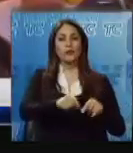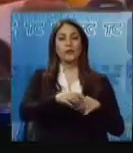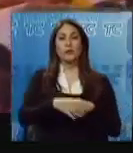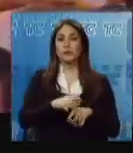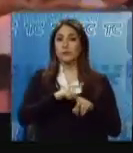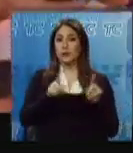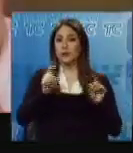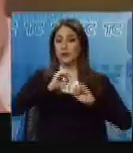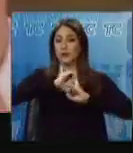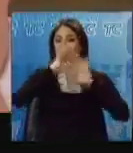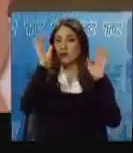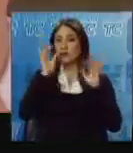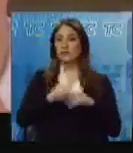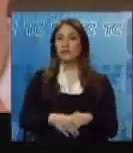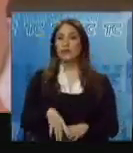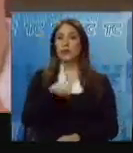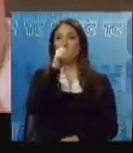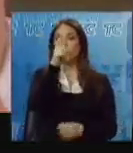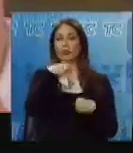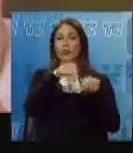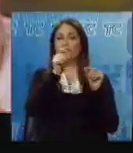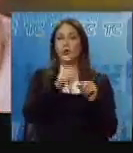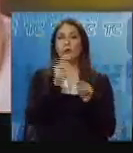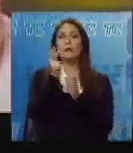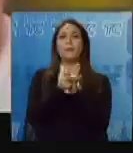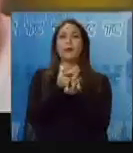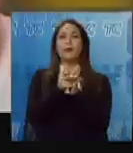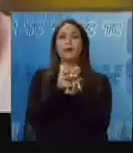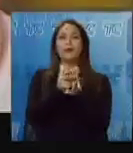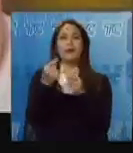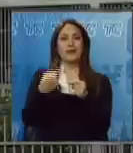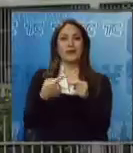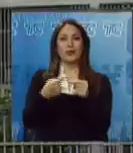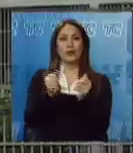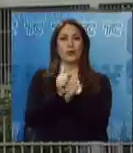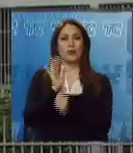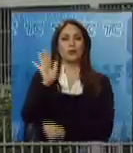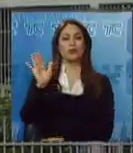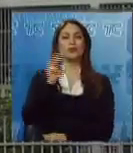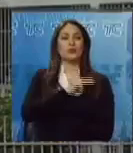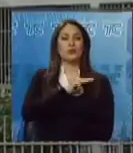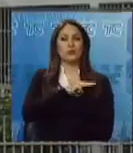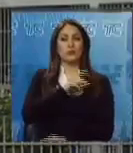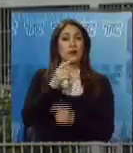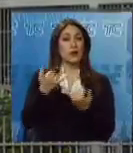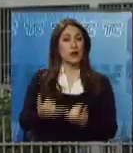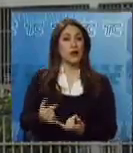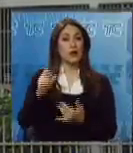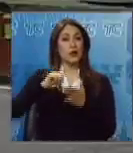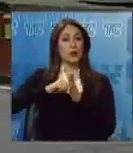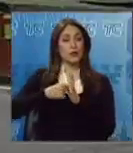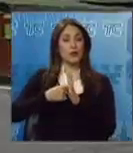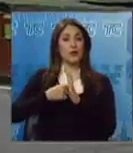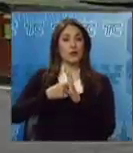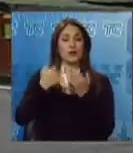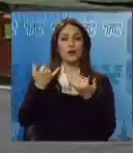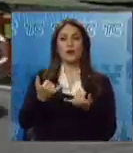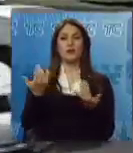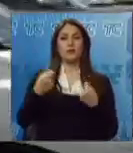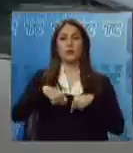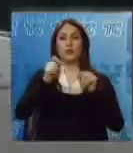claro que solo hay un contrato en vigencia, el de Metro de Quito, que es con el municipio. Los exámenes especiales que efectuó la Contraloría General del Estado a los